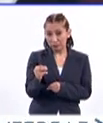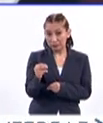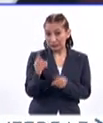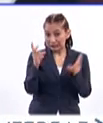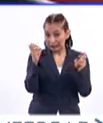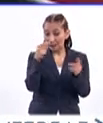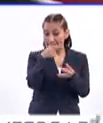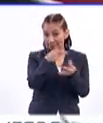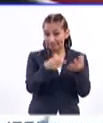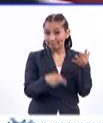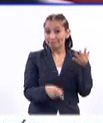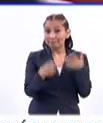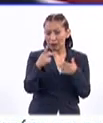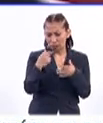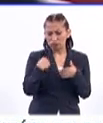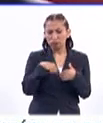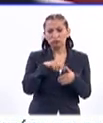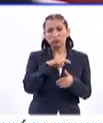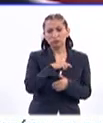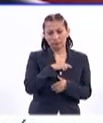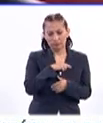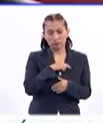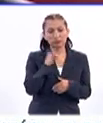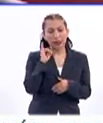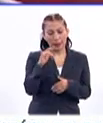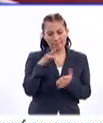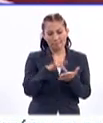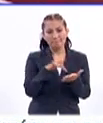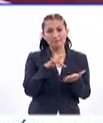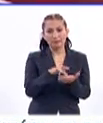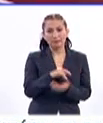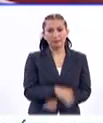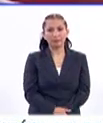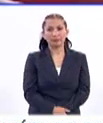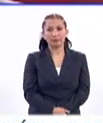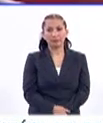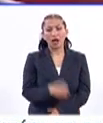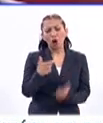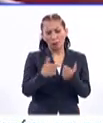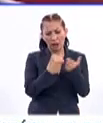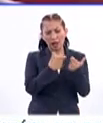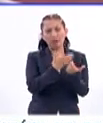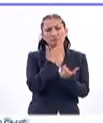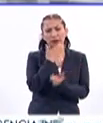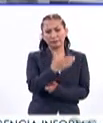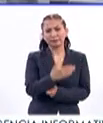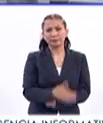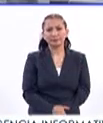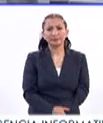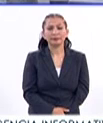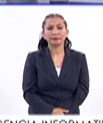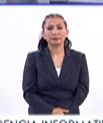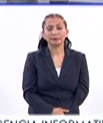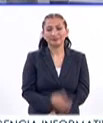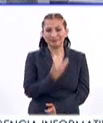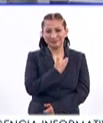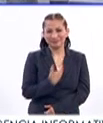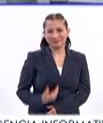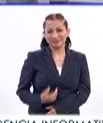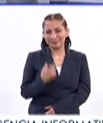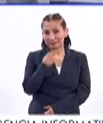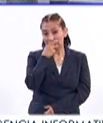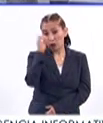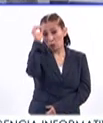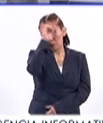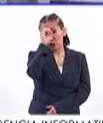son temas. Pero nosotros sí apoyamos al cooperativismo. El mandatario también dio